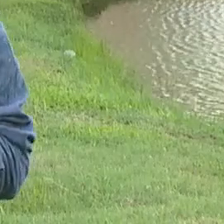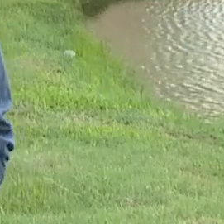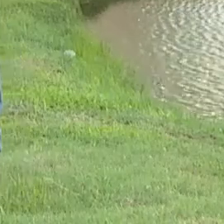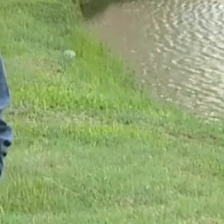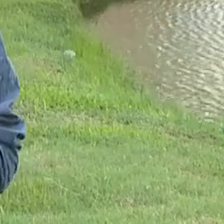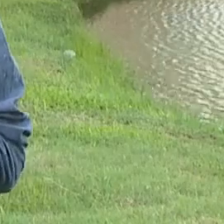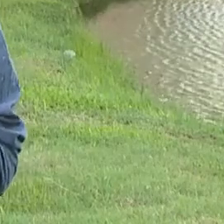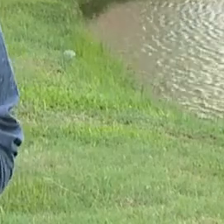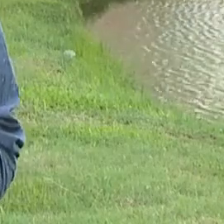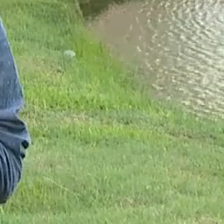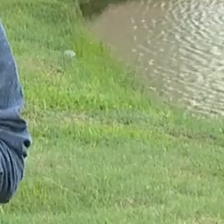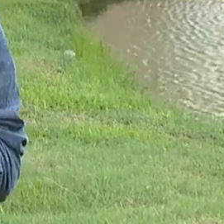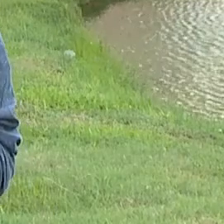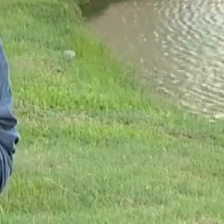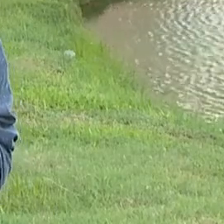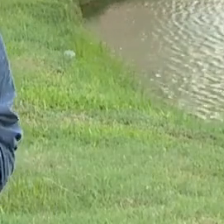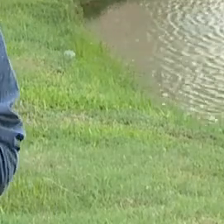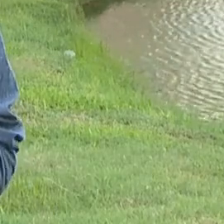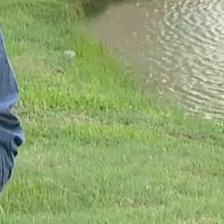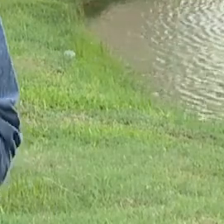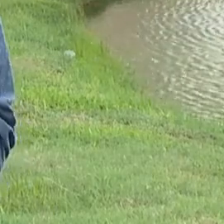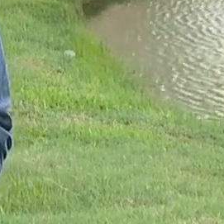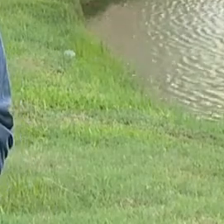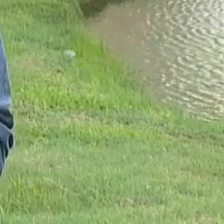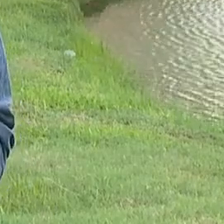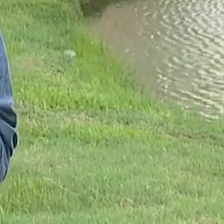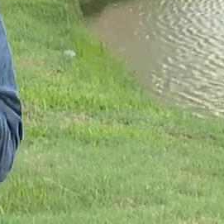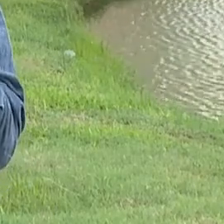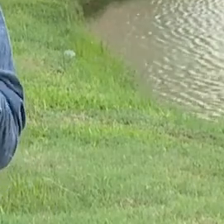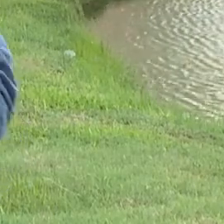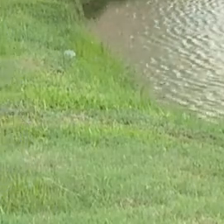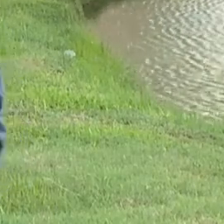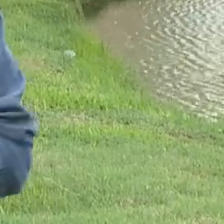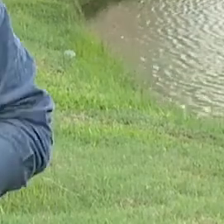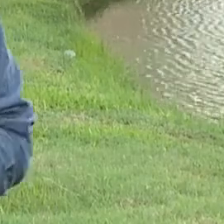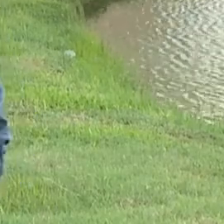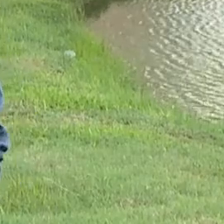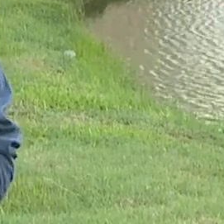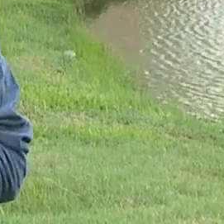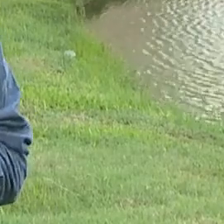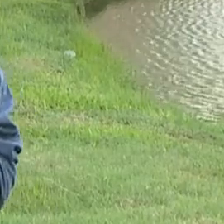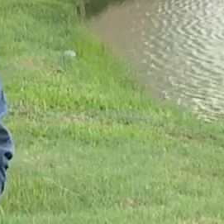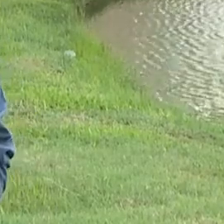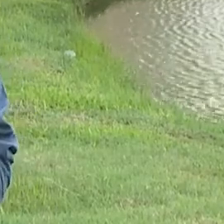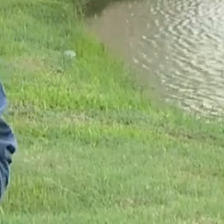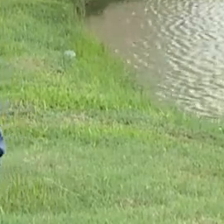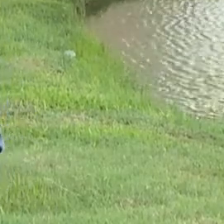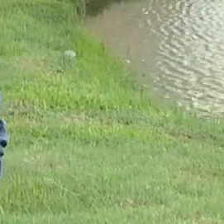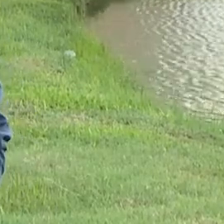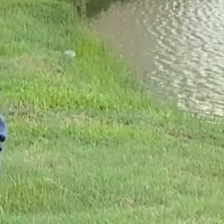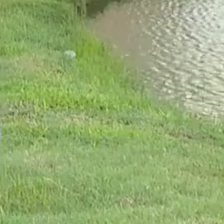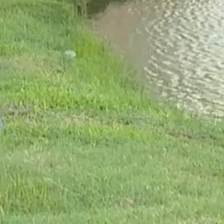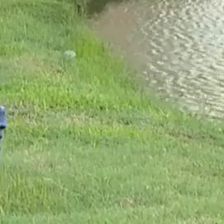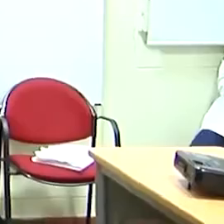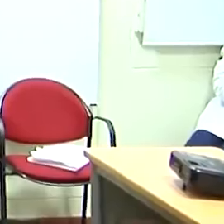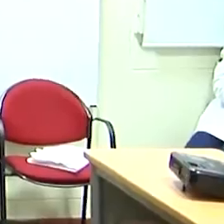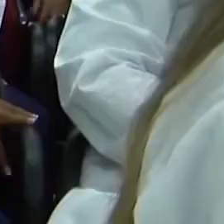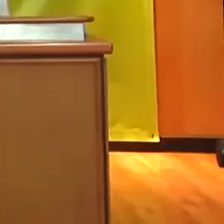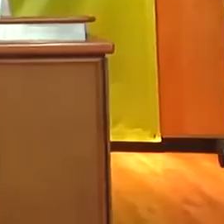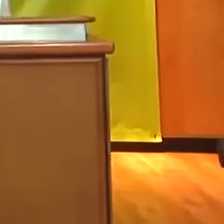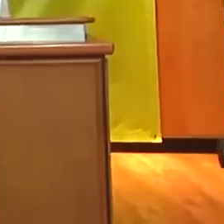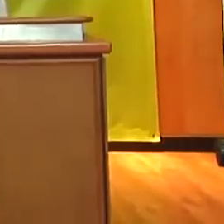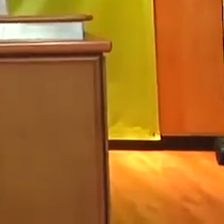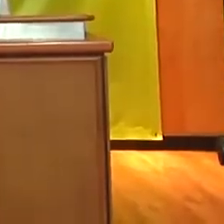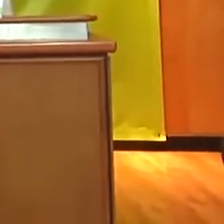Estudiantes de medicina de la Universidad del Magdalena recibieron sus batas blancas como símbolo de inicio de su año de internado rotatorio.